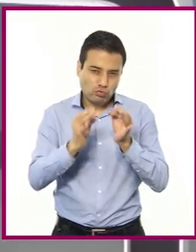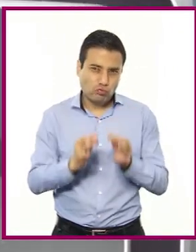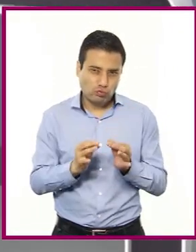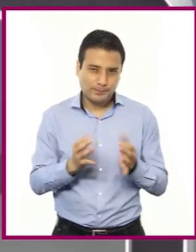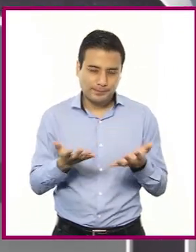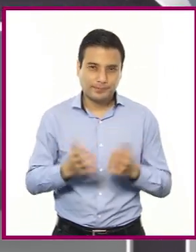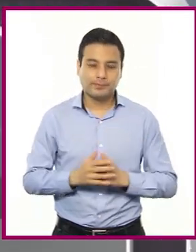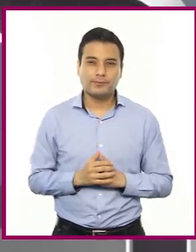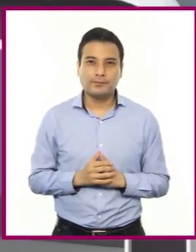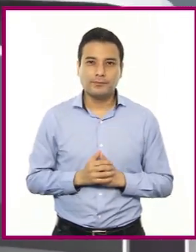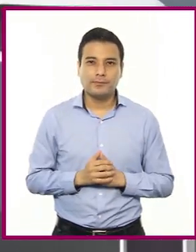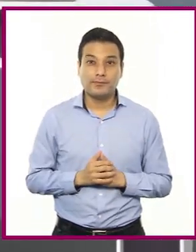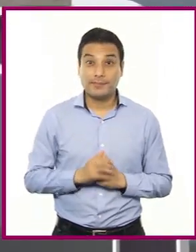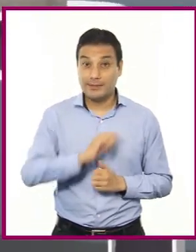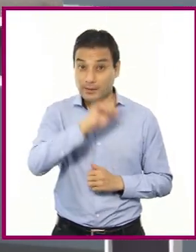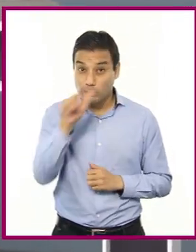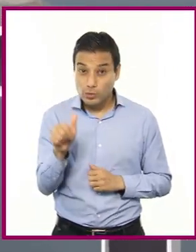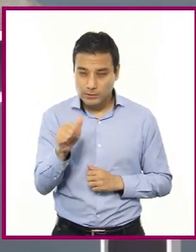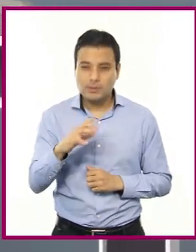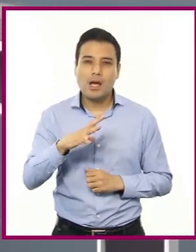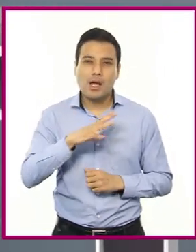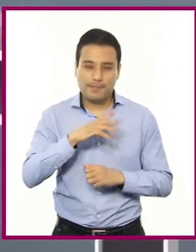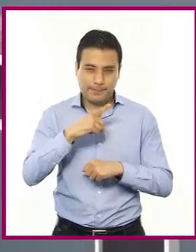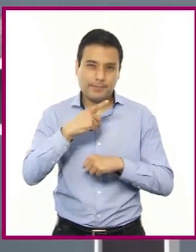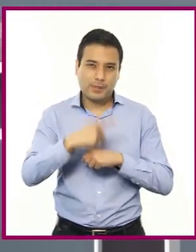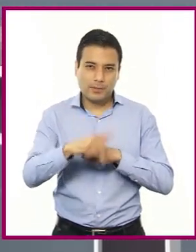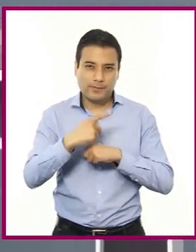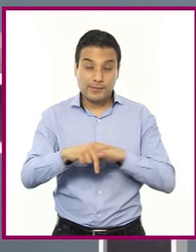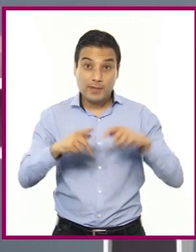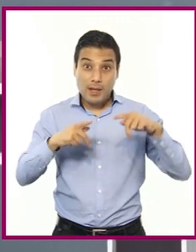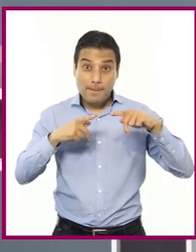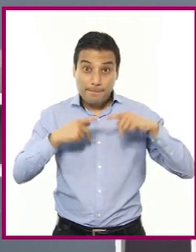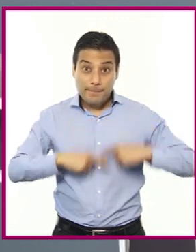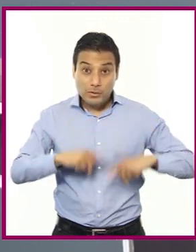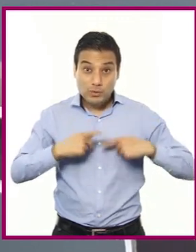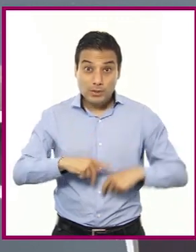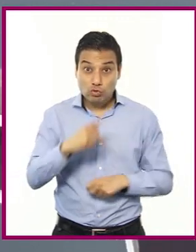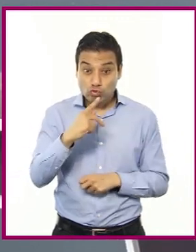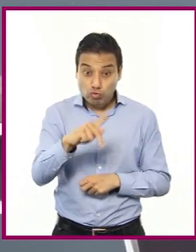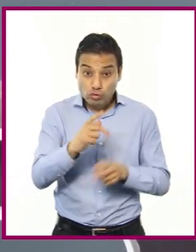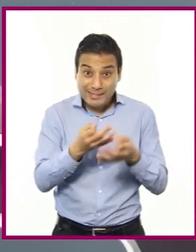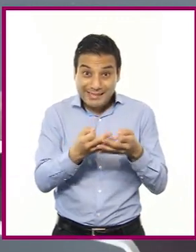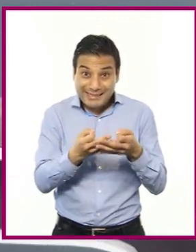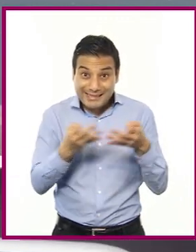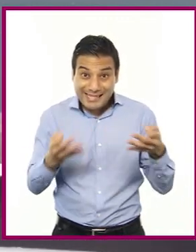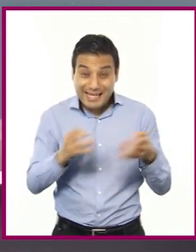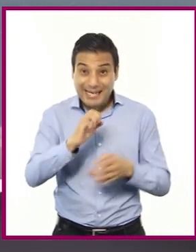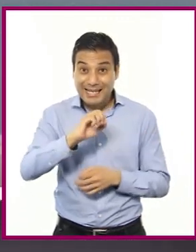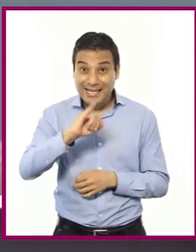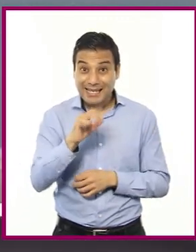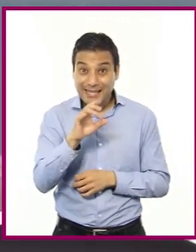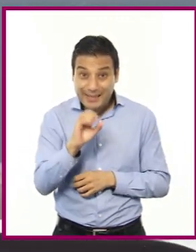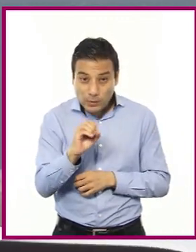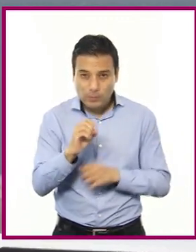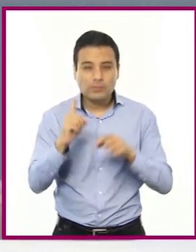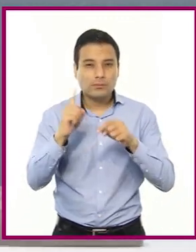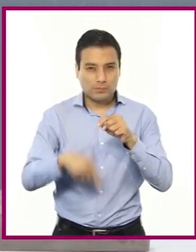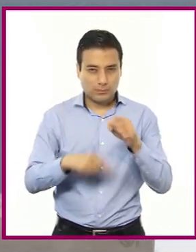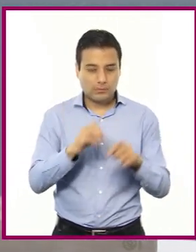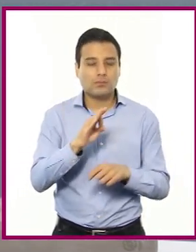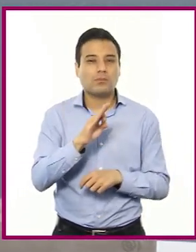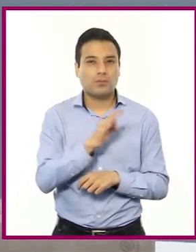cada vez más corrían el riesgo de ser despojados y pronto cayeron los ejidos que se hallaban en torno a las